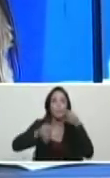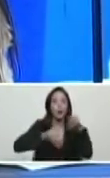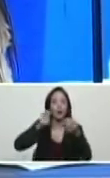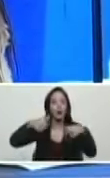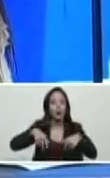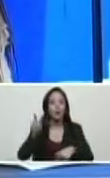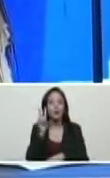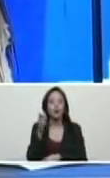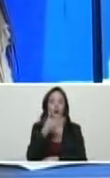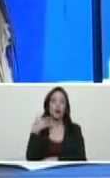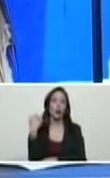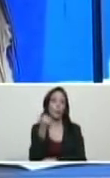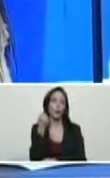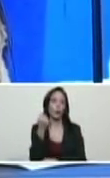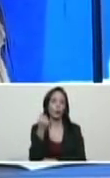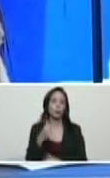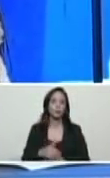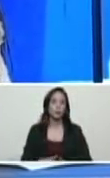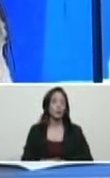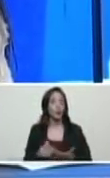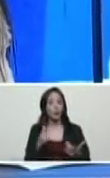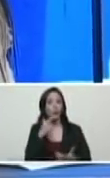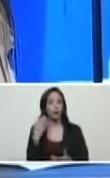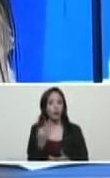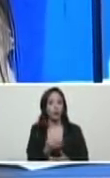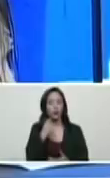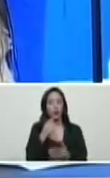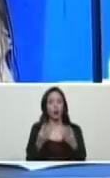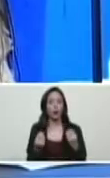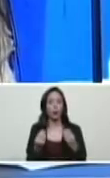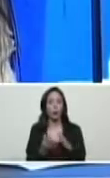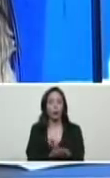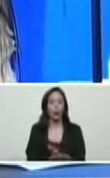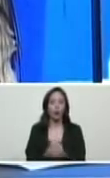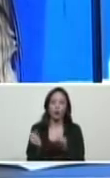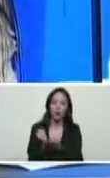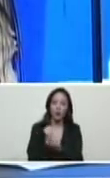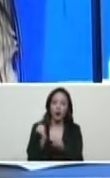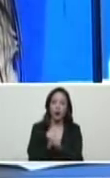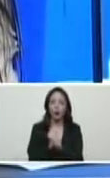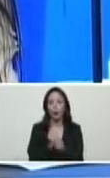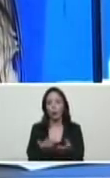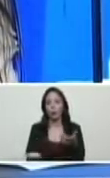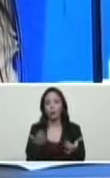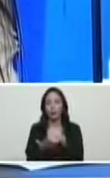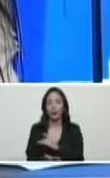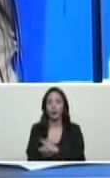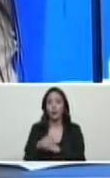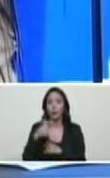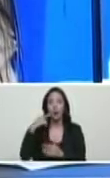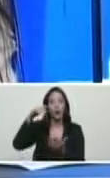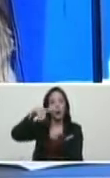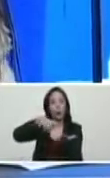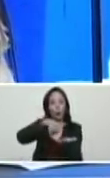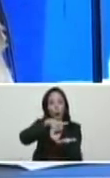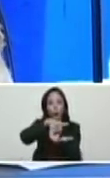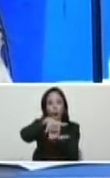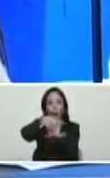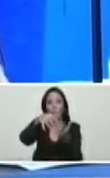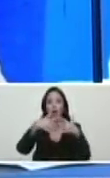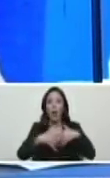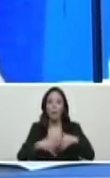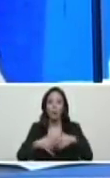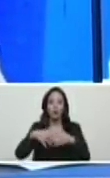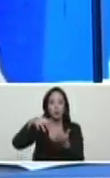Y efectivamente hemos venido ampliando pues las rutas con nuestra línea con Viasa y los acuerdos que se ha llegado